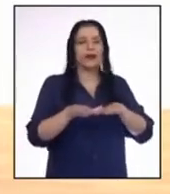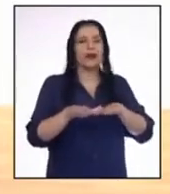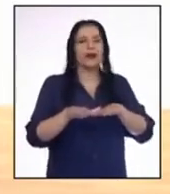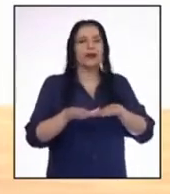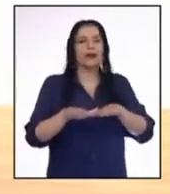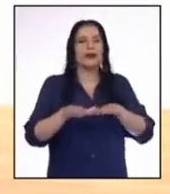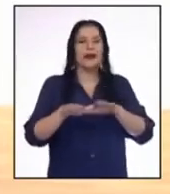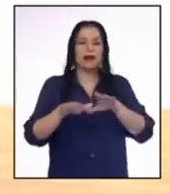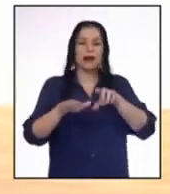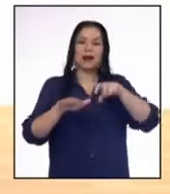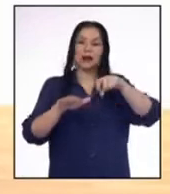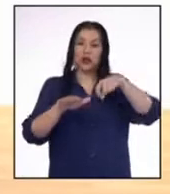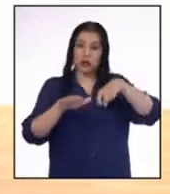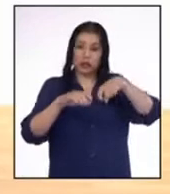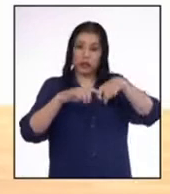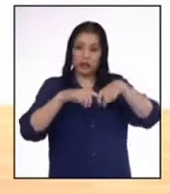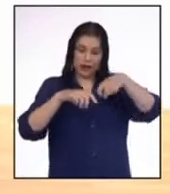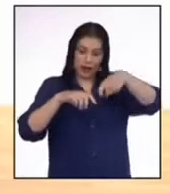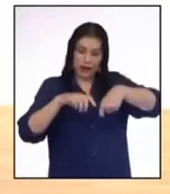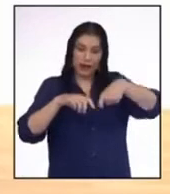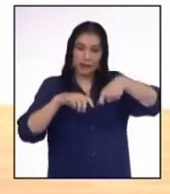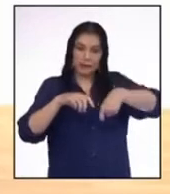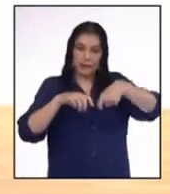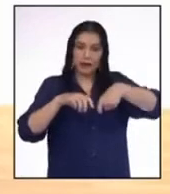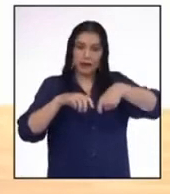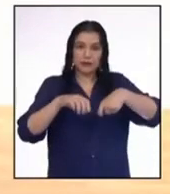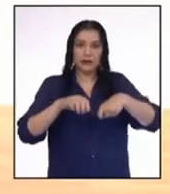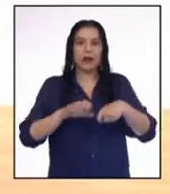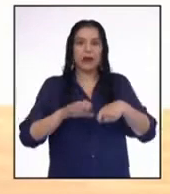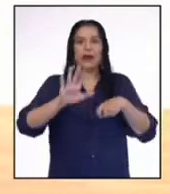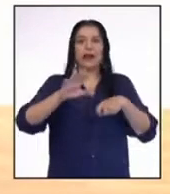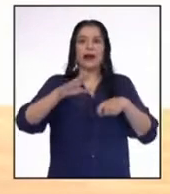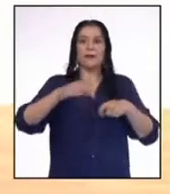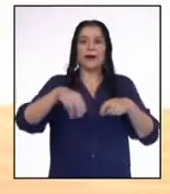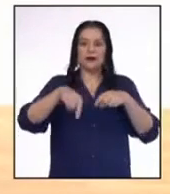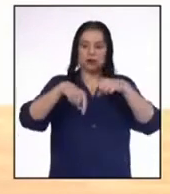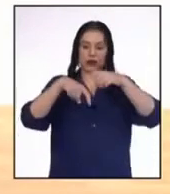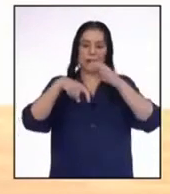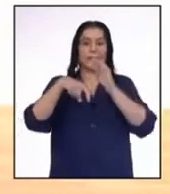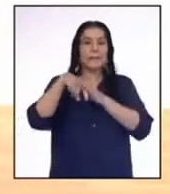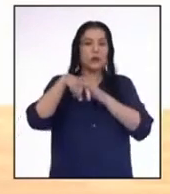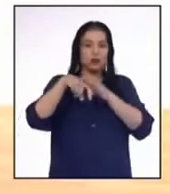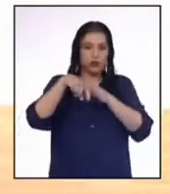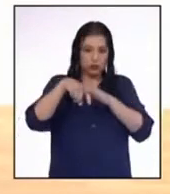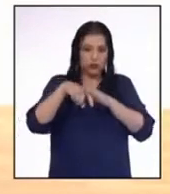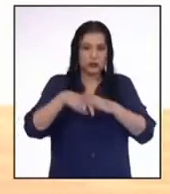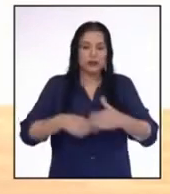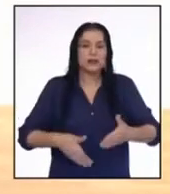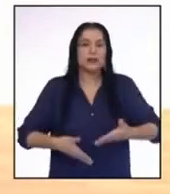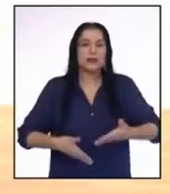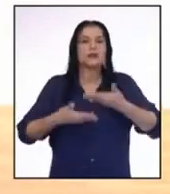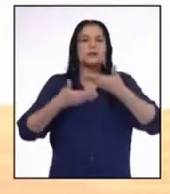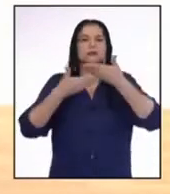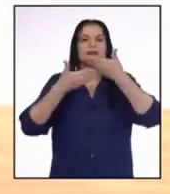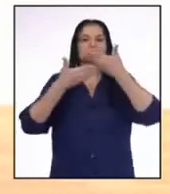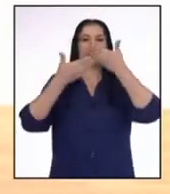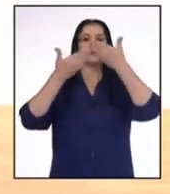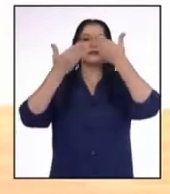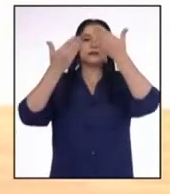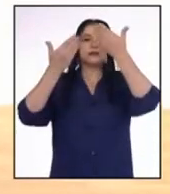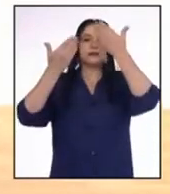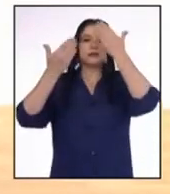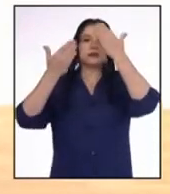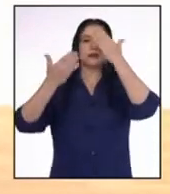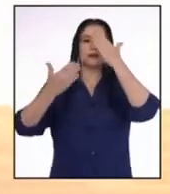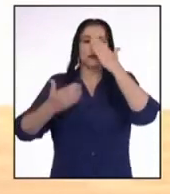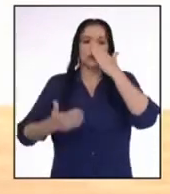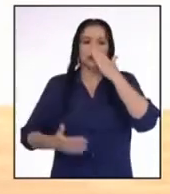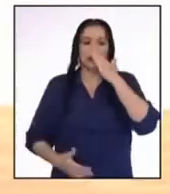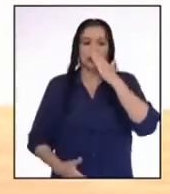colocando la rodilla hacia el suelo y las manos en el muslo. Inhalamos, exhalamos.